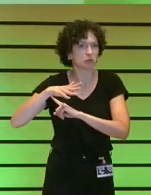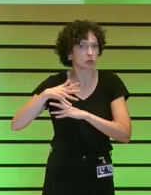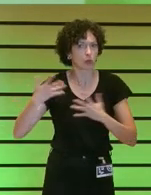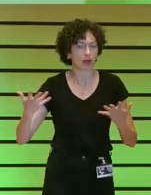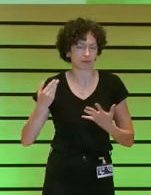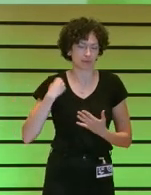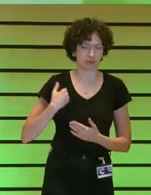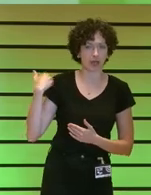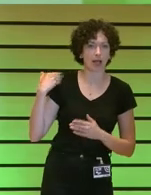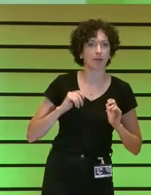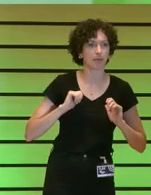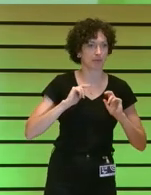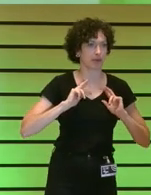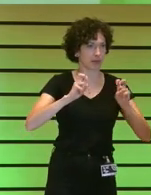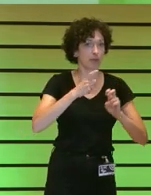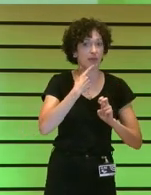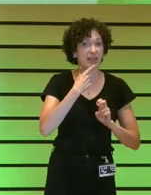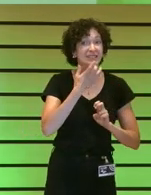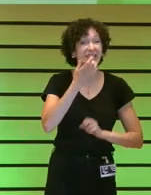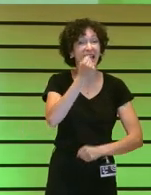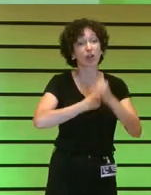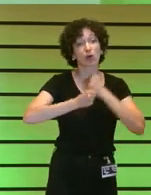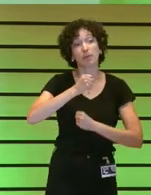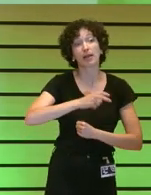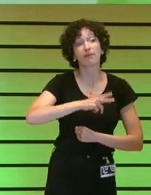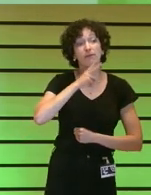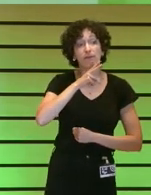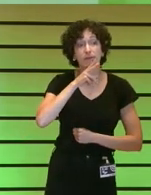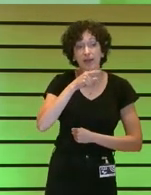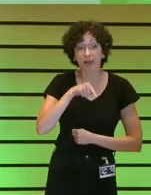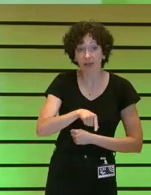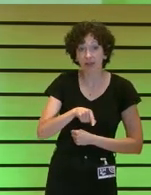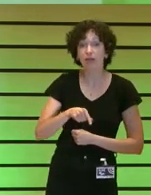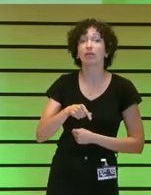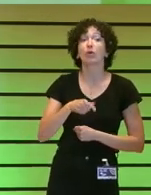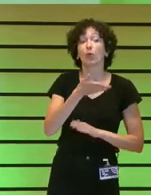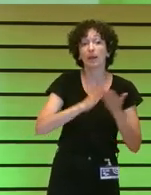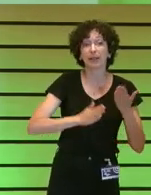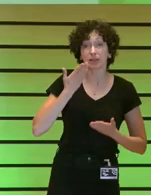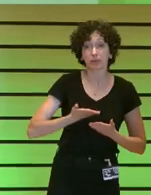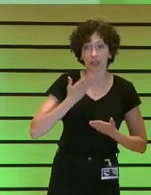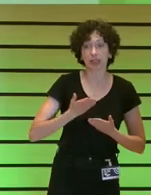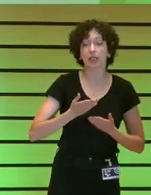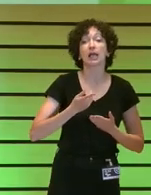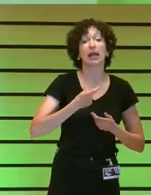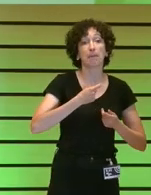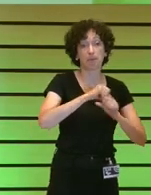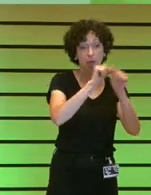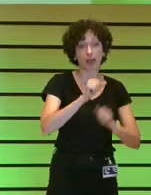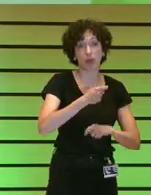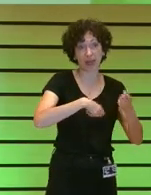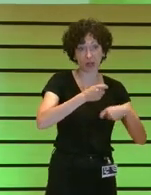de una parte importante de la economía verde se está pensando en modelos de negocios que son muy propios que habéis llevado la bandera desde hace tiempo